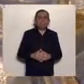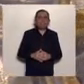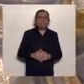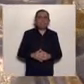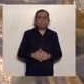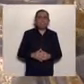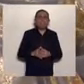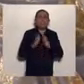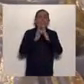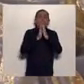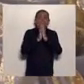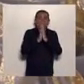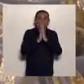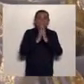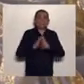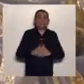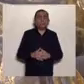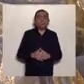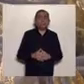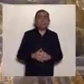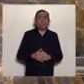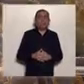Amén. Oremos.